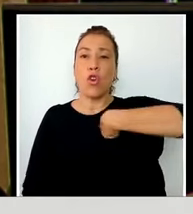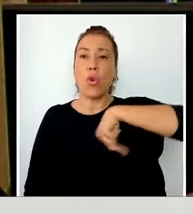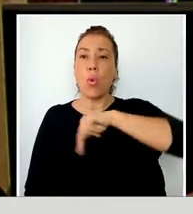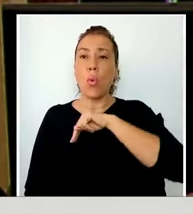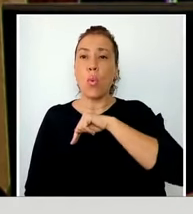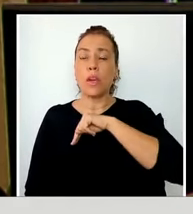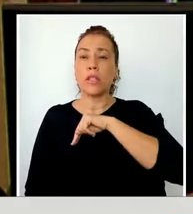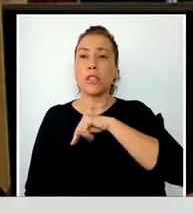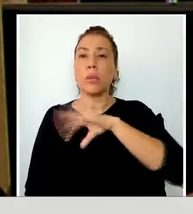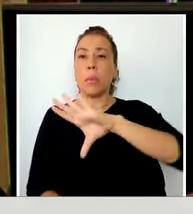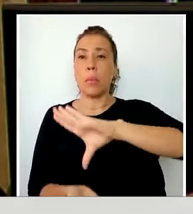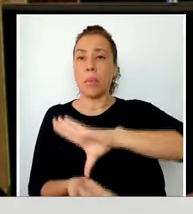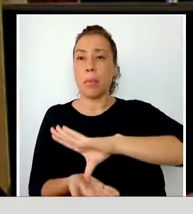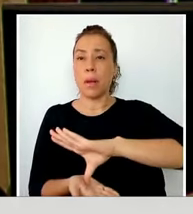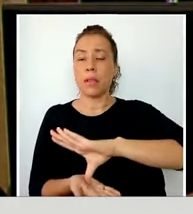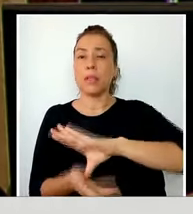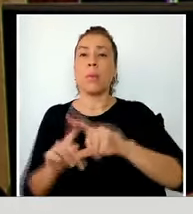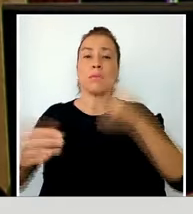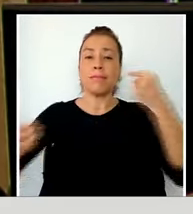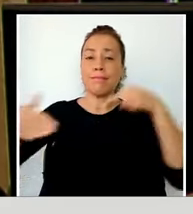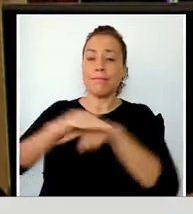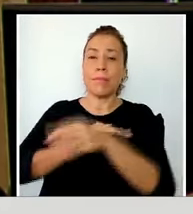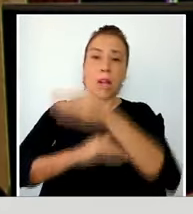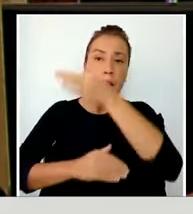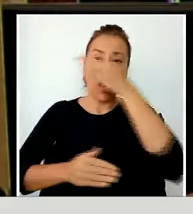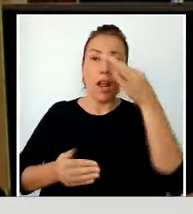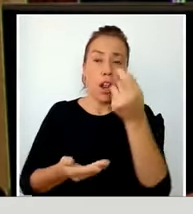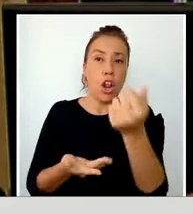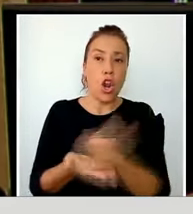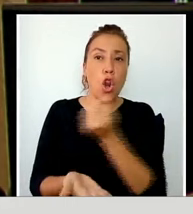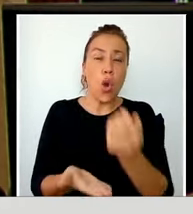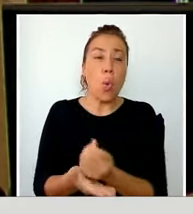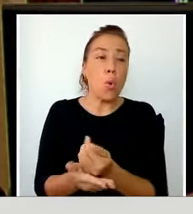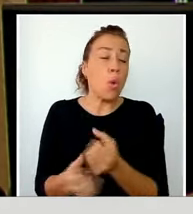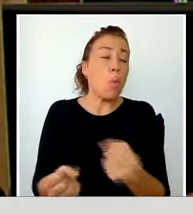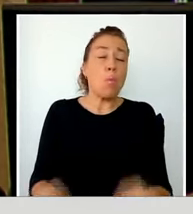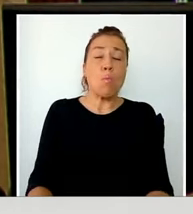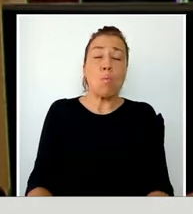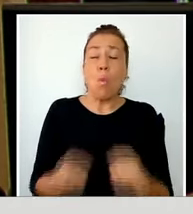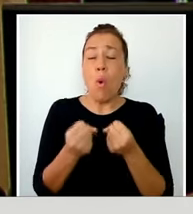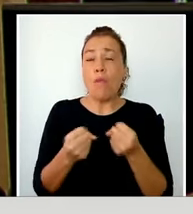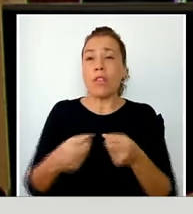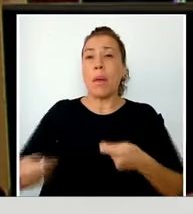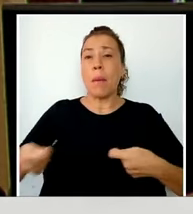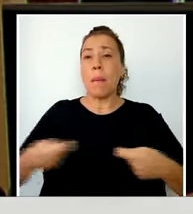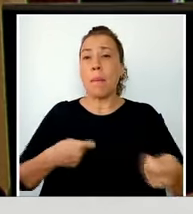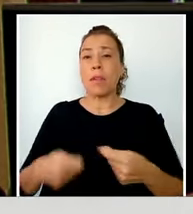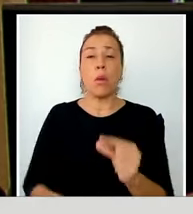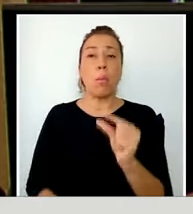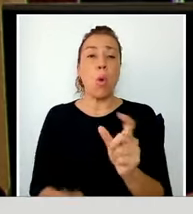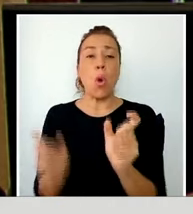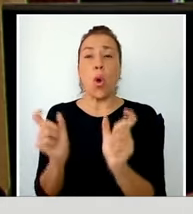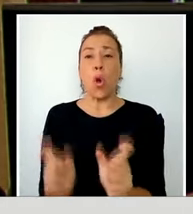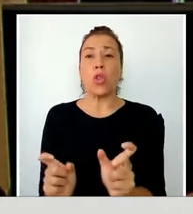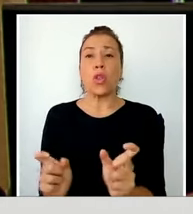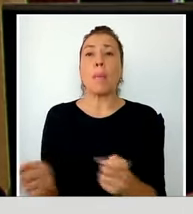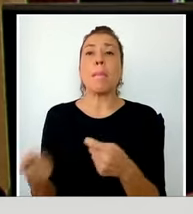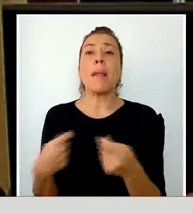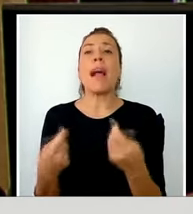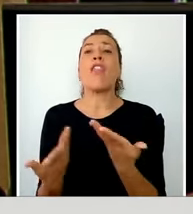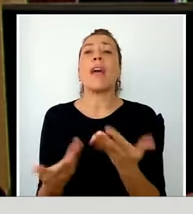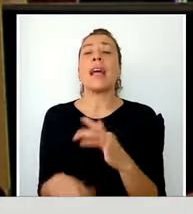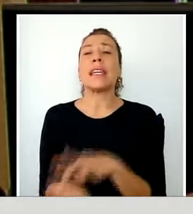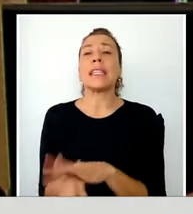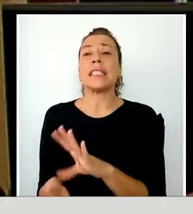la intromisión del lucro en forma desmedida en un mercado muy poco regulado que en el mercado de la salud finalmente